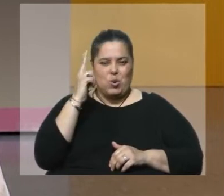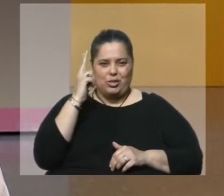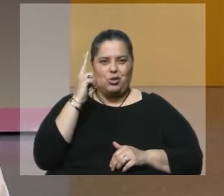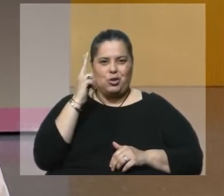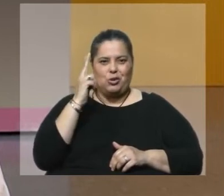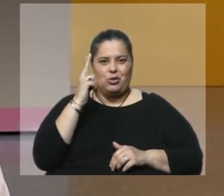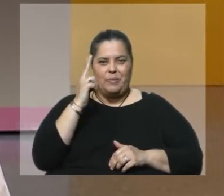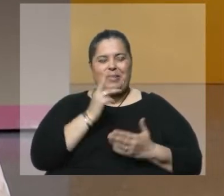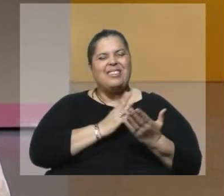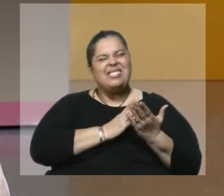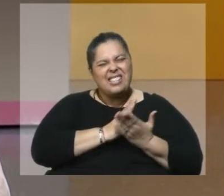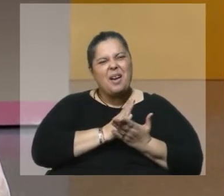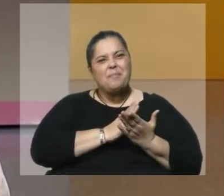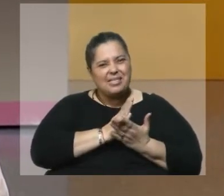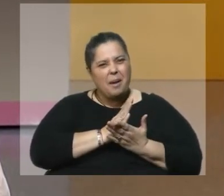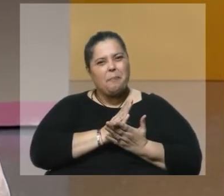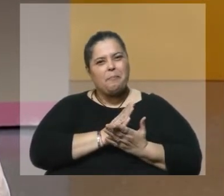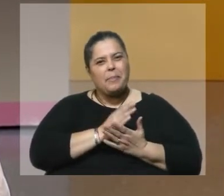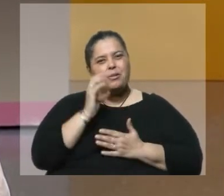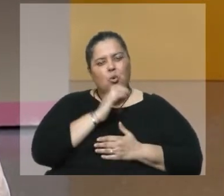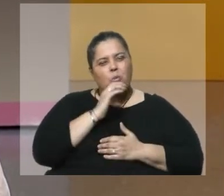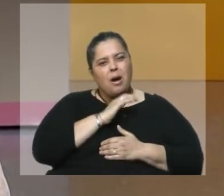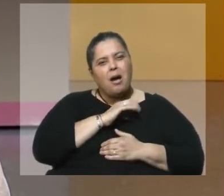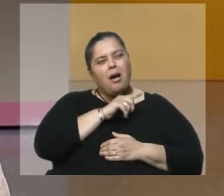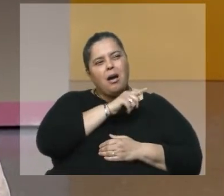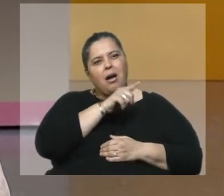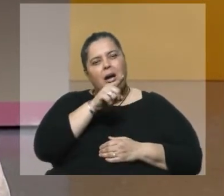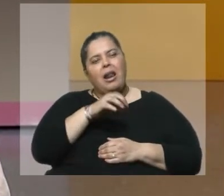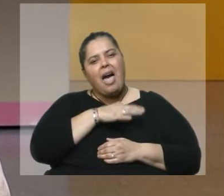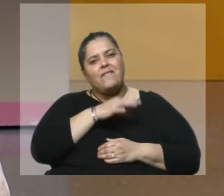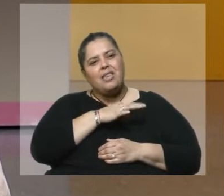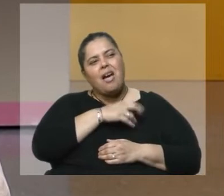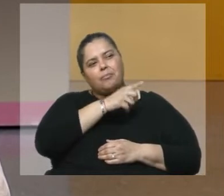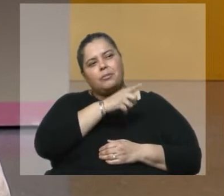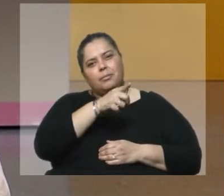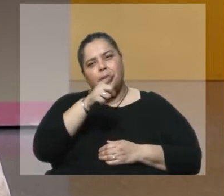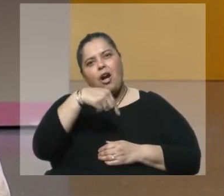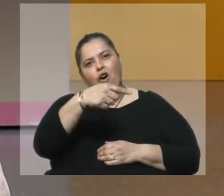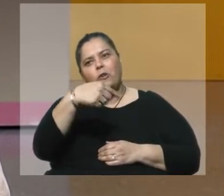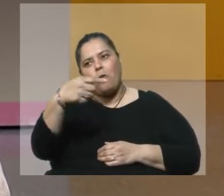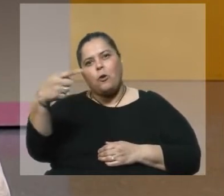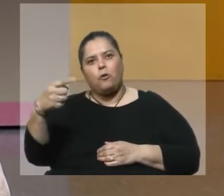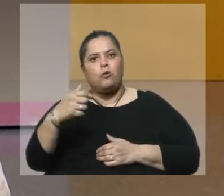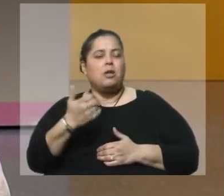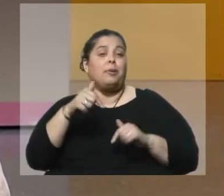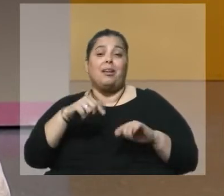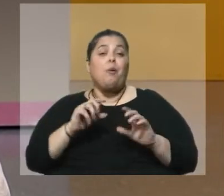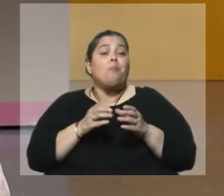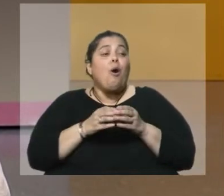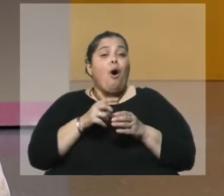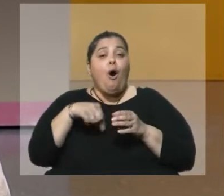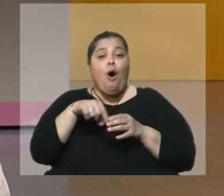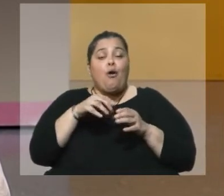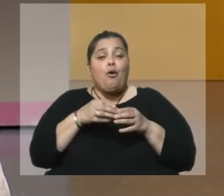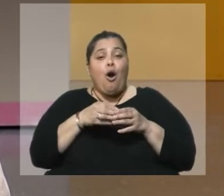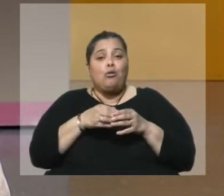el estar tan pendiente de la vida del otro, que tiene que ver con que somos pocos. Ya lo analicé a eso. Tiene que ver con que somos un